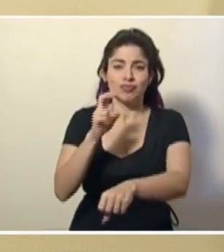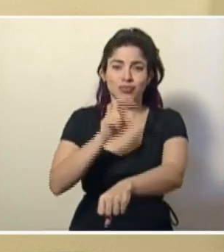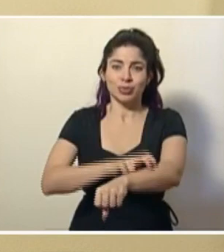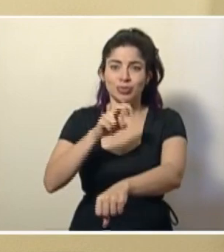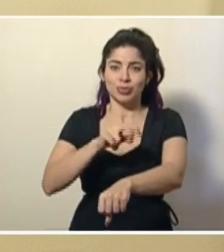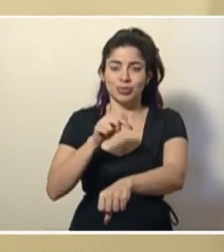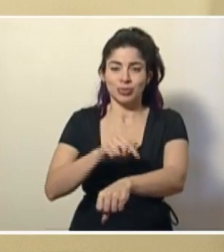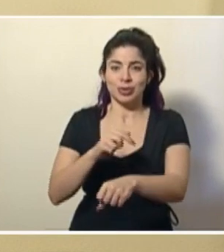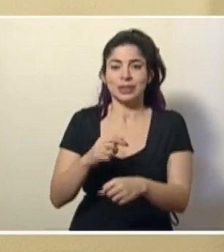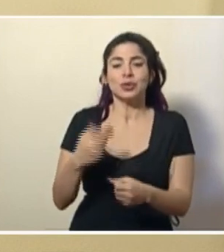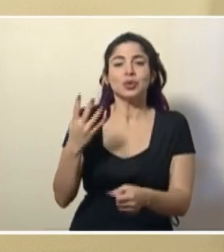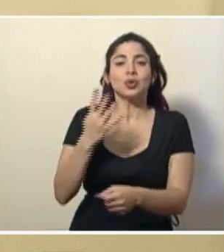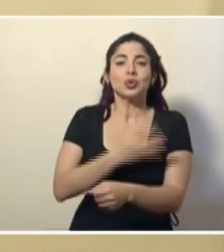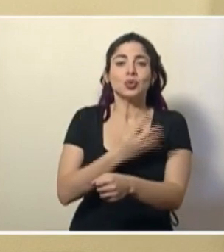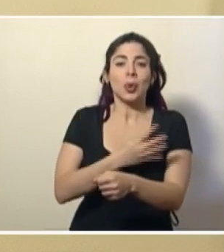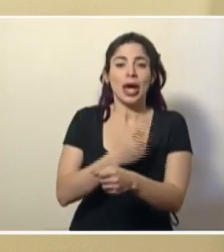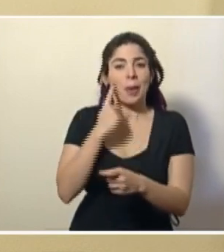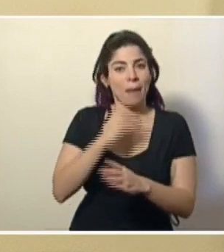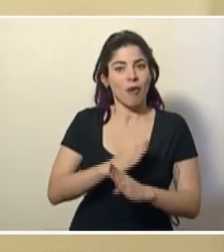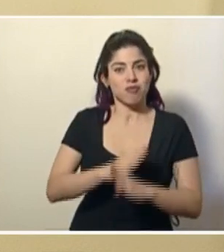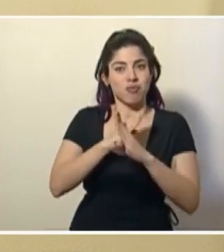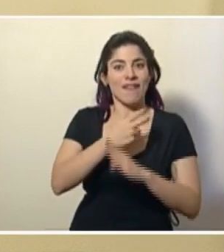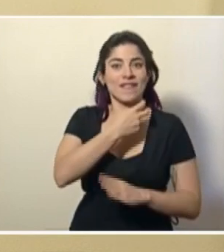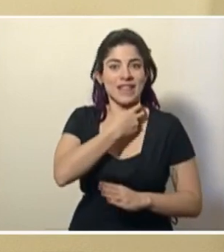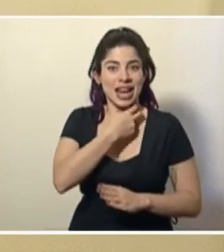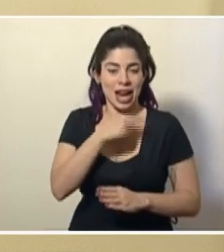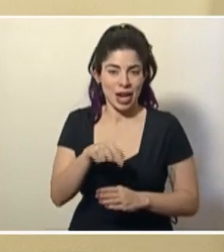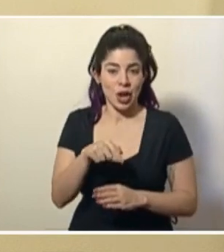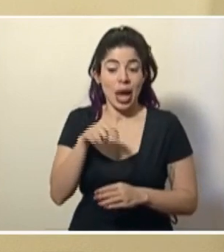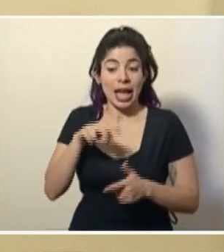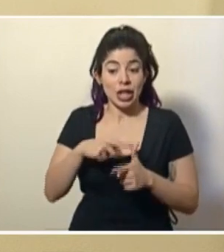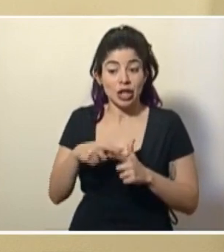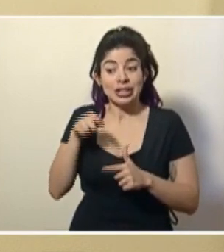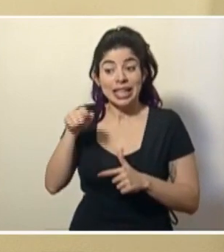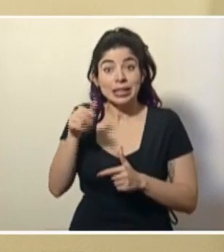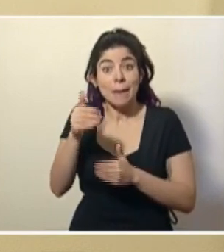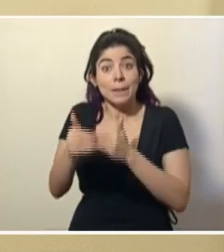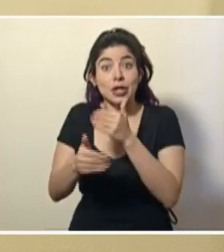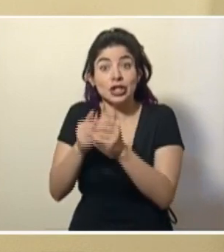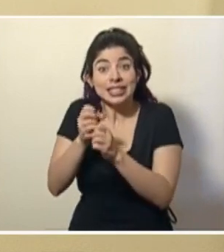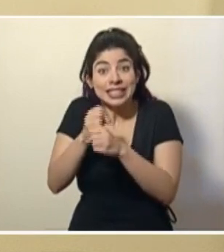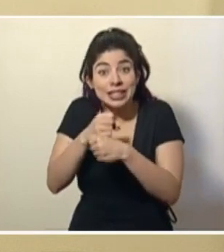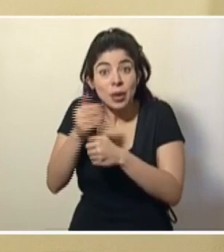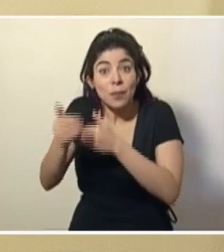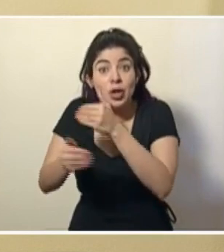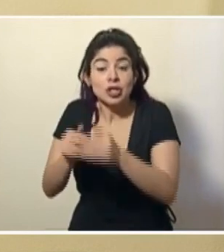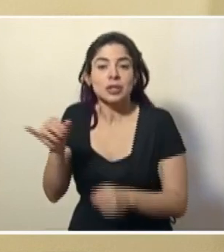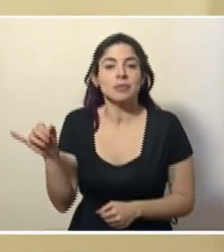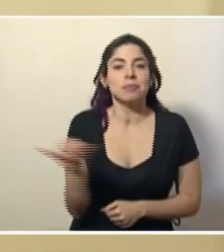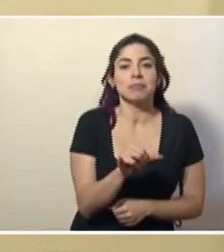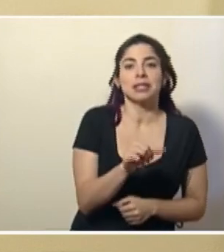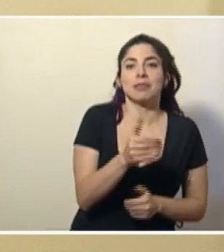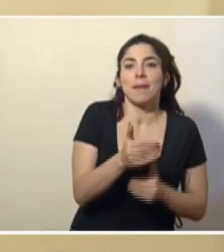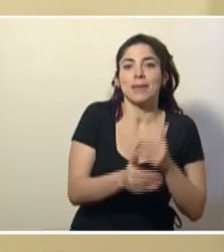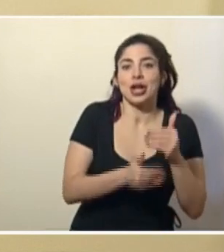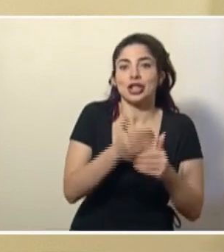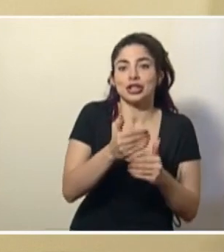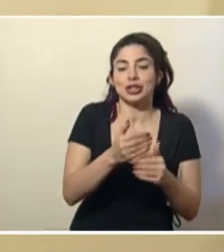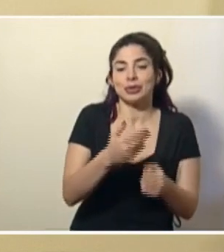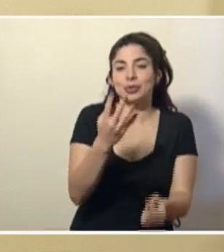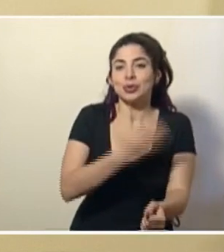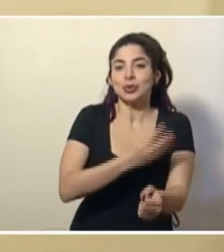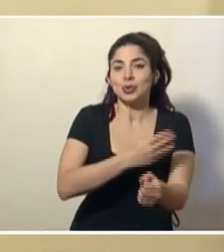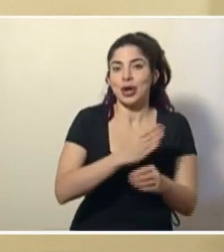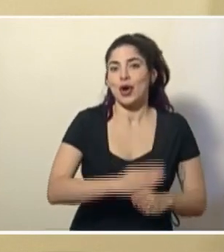los sueros antiofídicos. Estos son productos que fueron hechos y elaborados exactamente con el mismo protocolo que los sueros